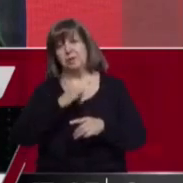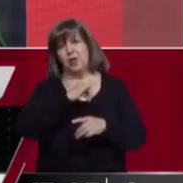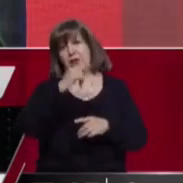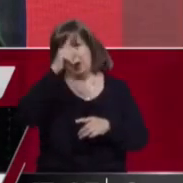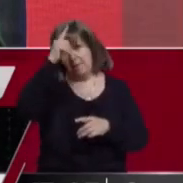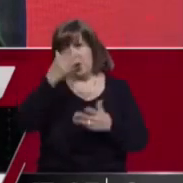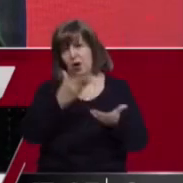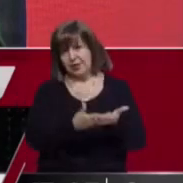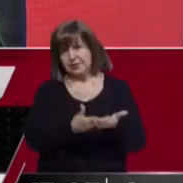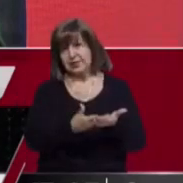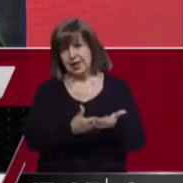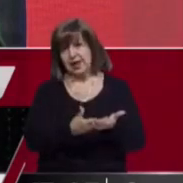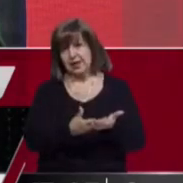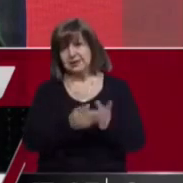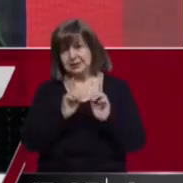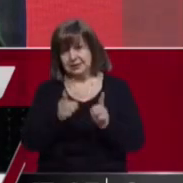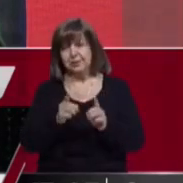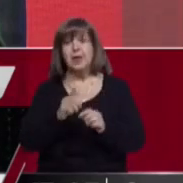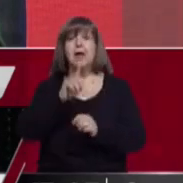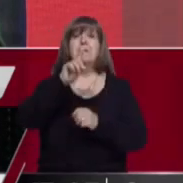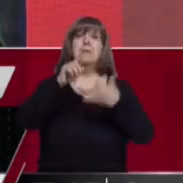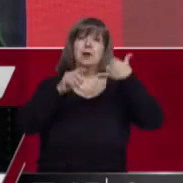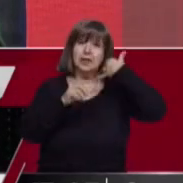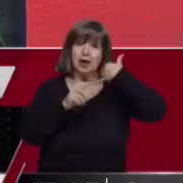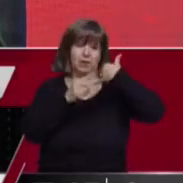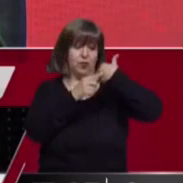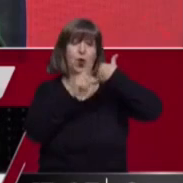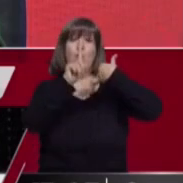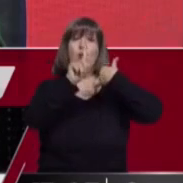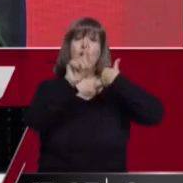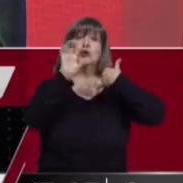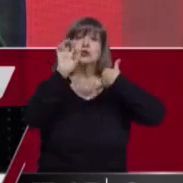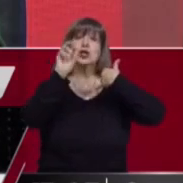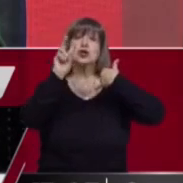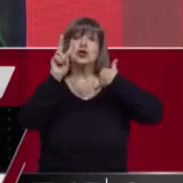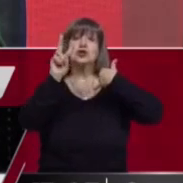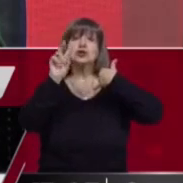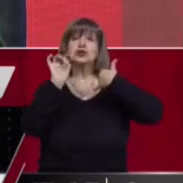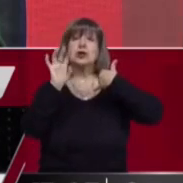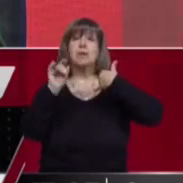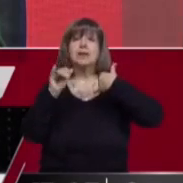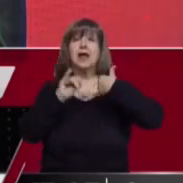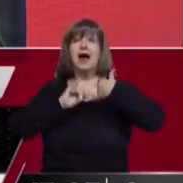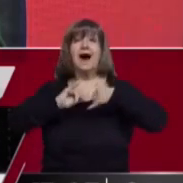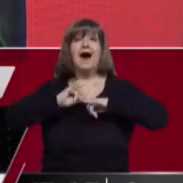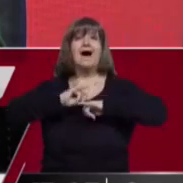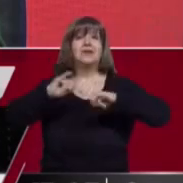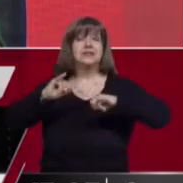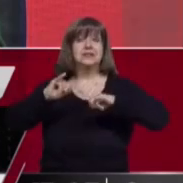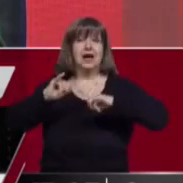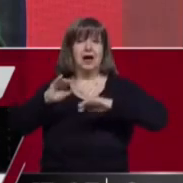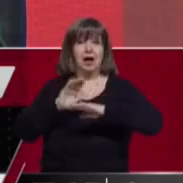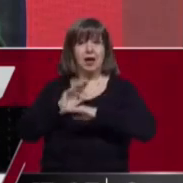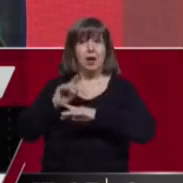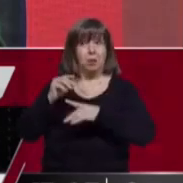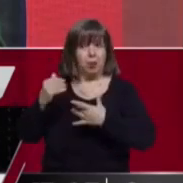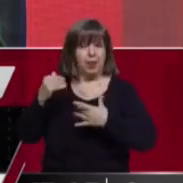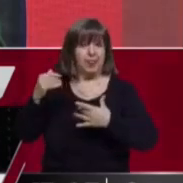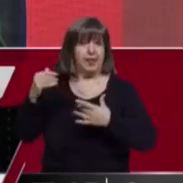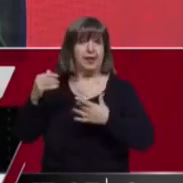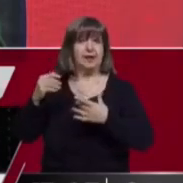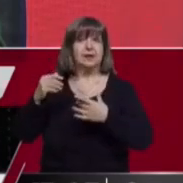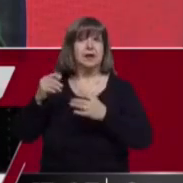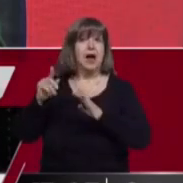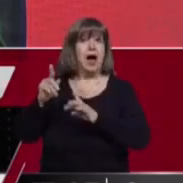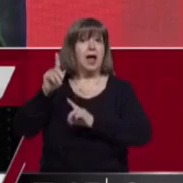tenemos que trabajar en la protección de derechos, trabajar y ver quién es el adulto que va a acompañar en la crianza de estos chicos y luego